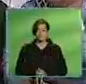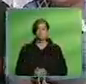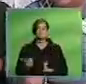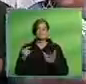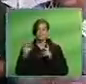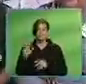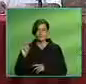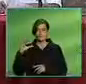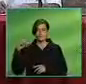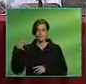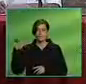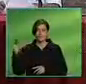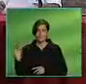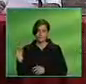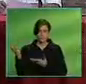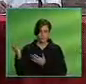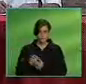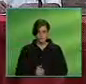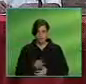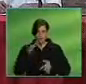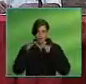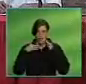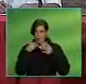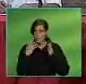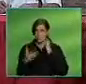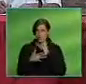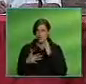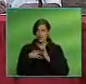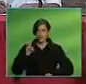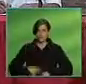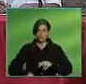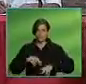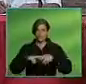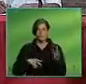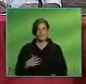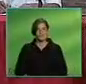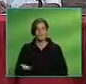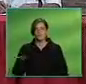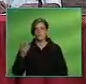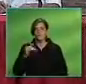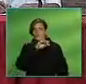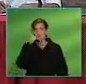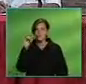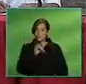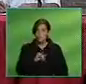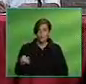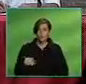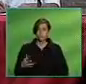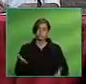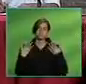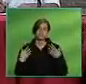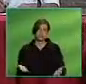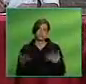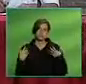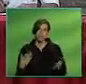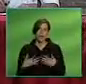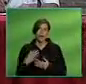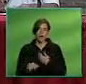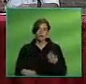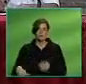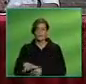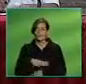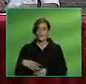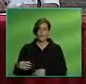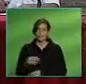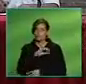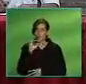Adelante, Ricardo Molina. Explícanos la técnica de construcción, que es muy importante. El Zulia, tanto calor que hace por todas estas